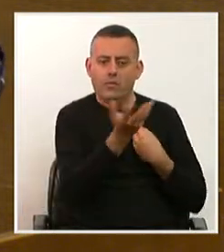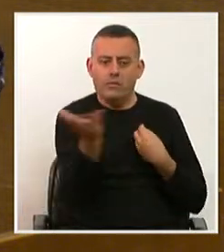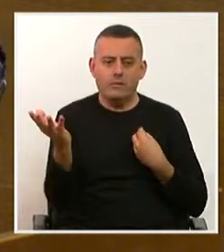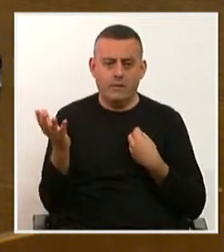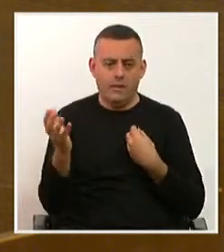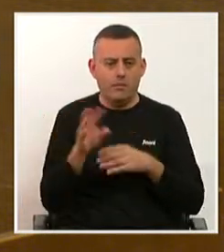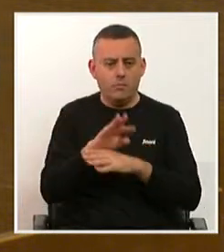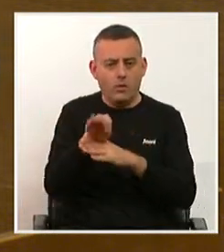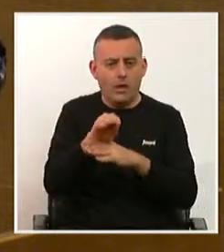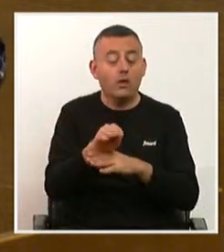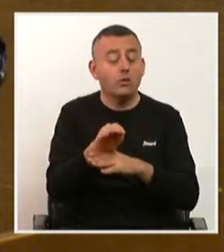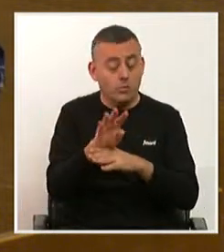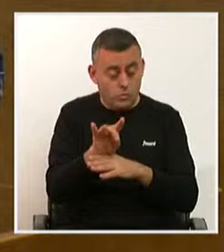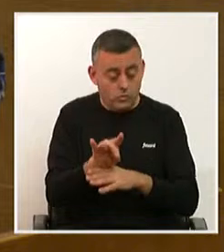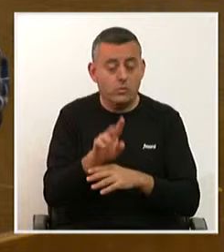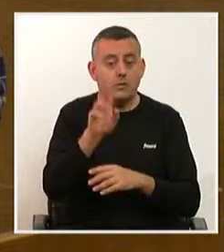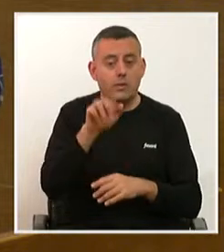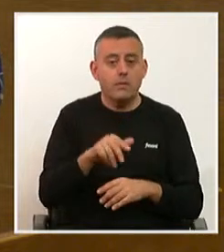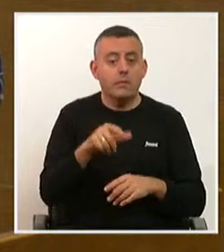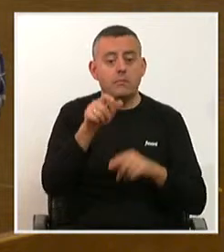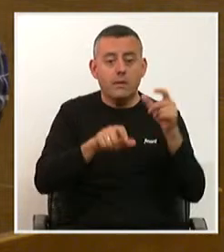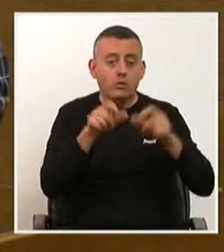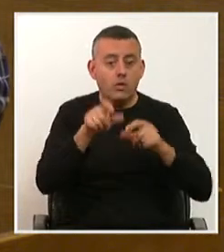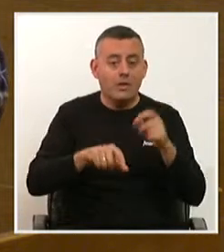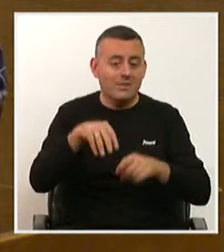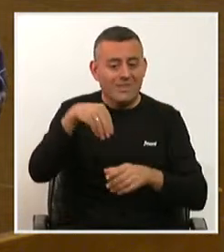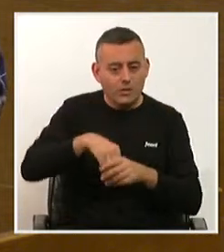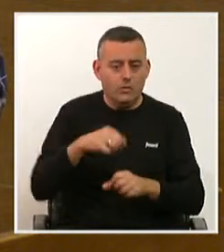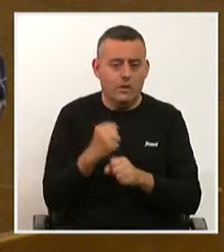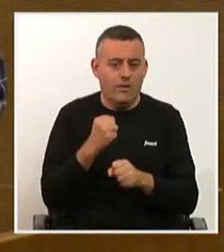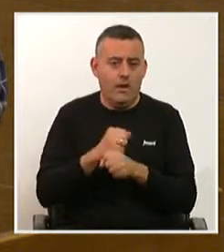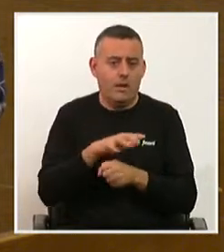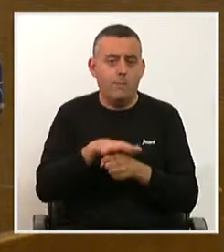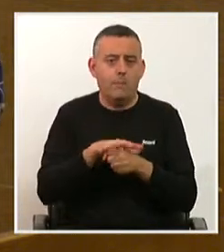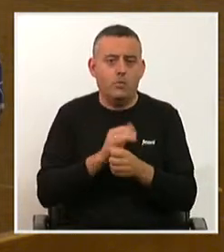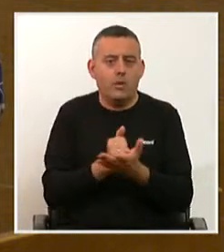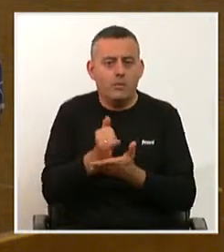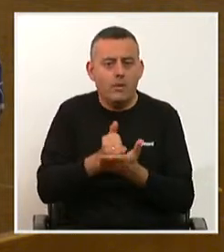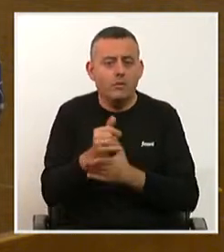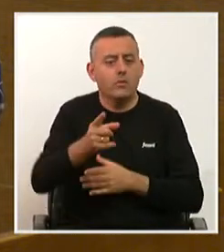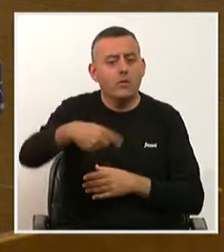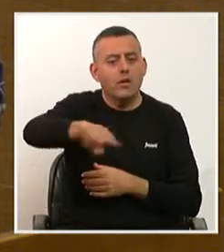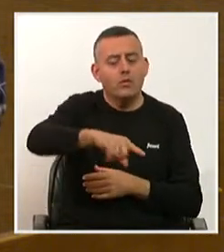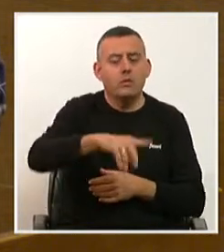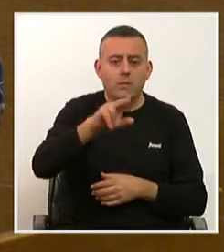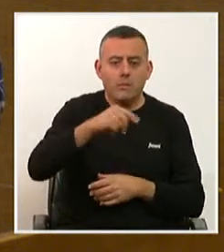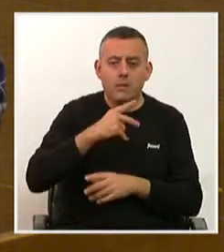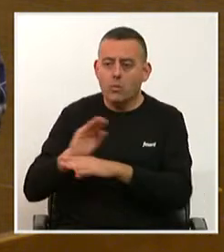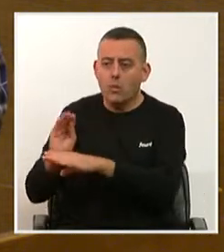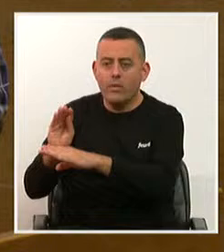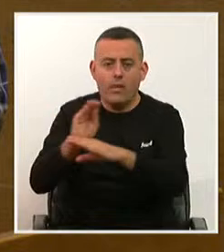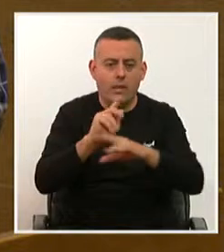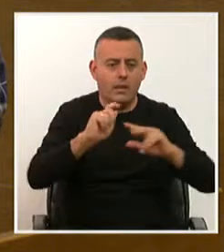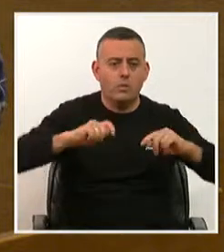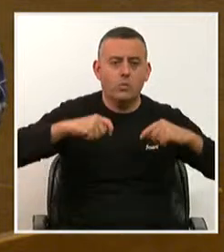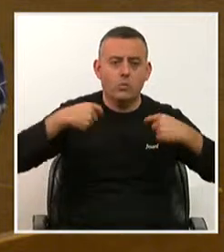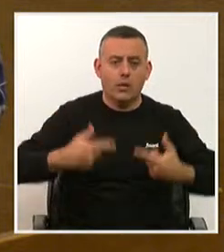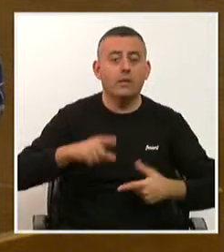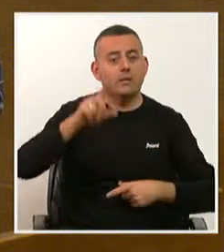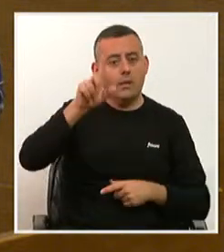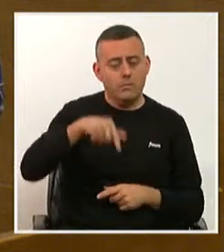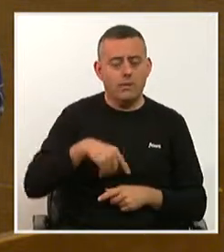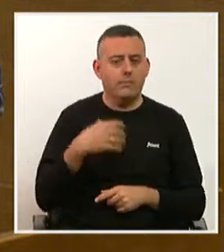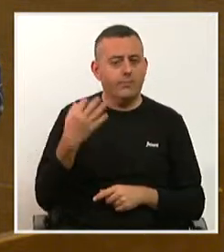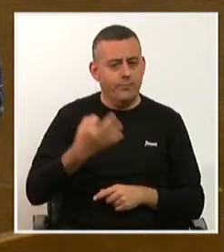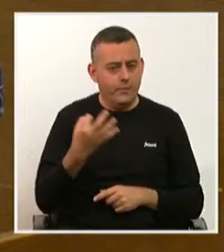y tambén per to aquell person que sonad que prote el el ent y que fan que garan